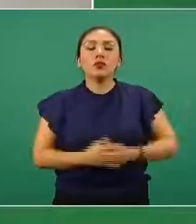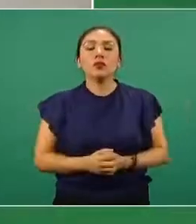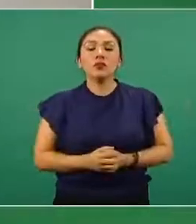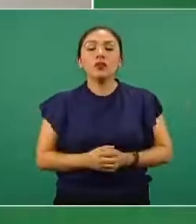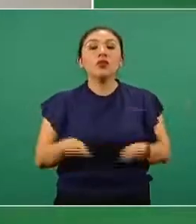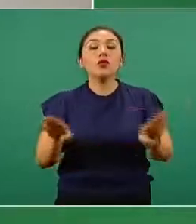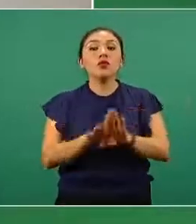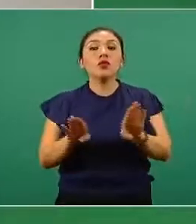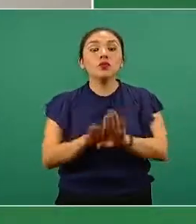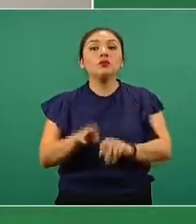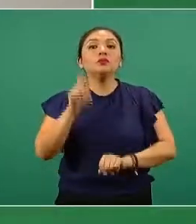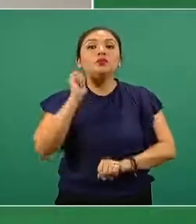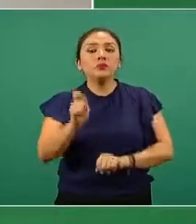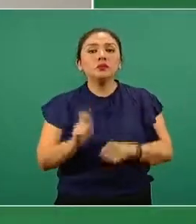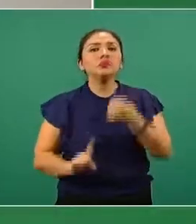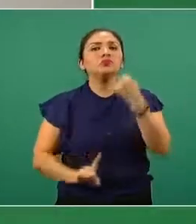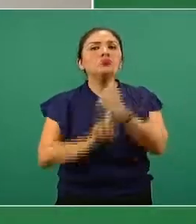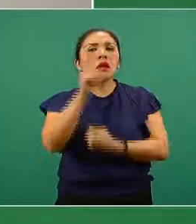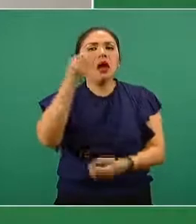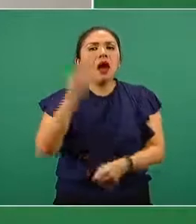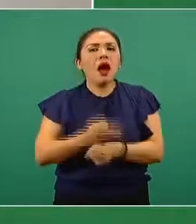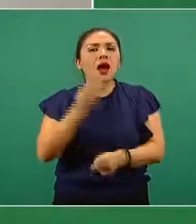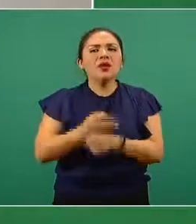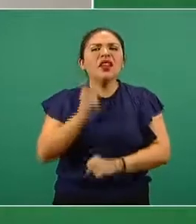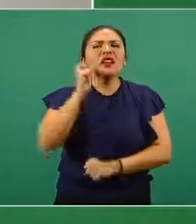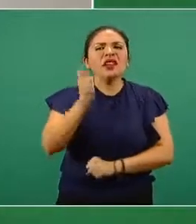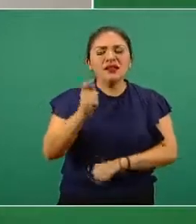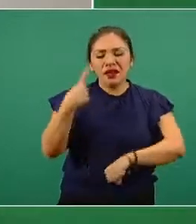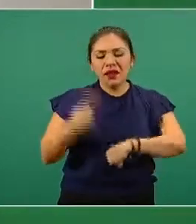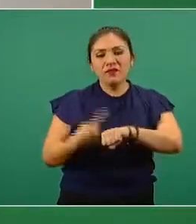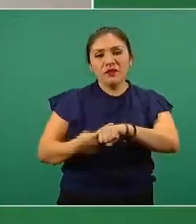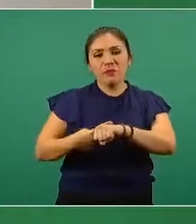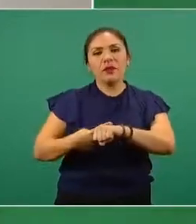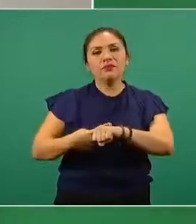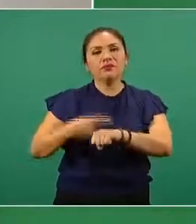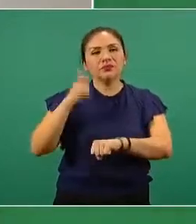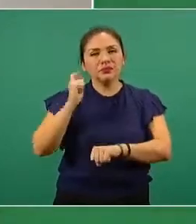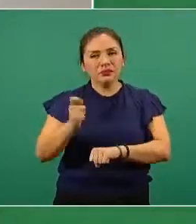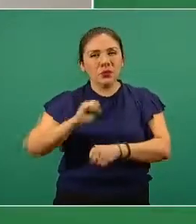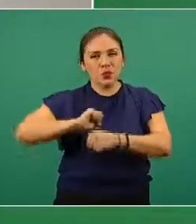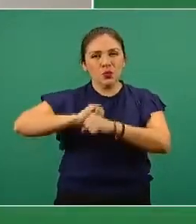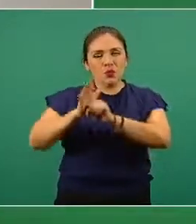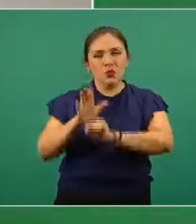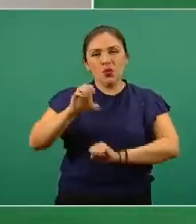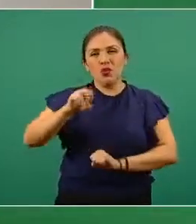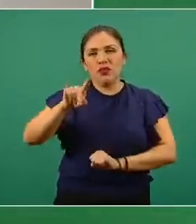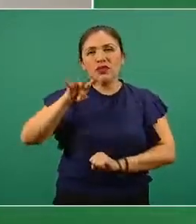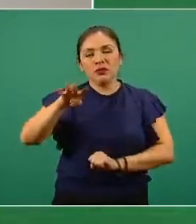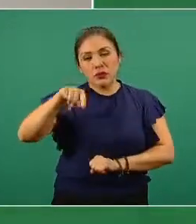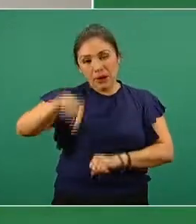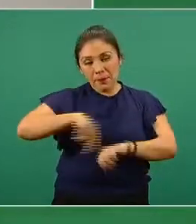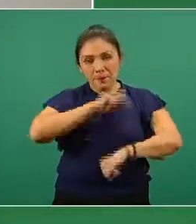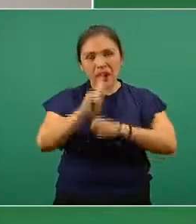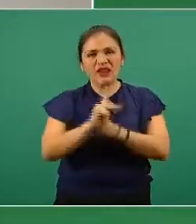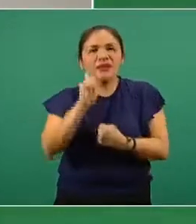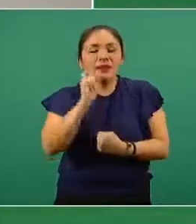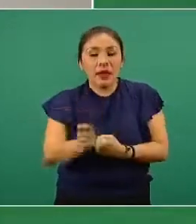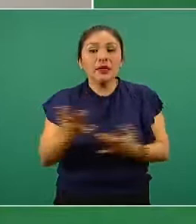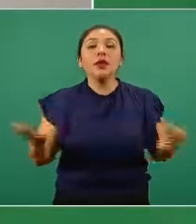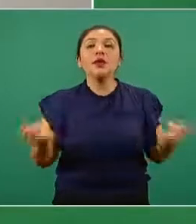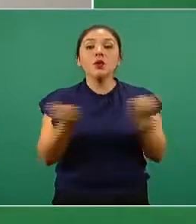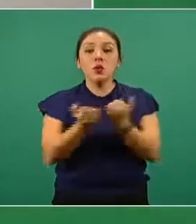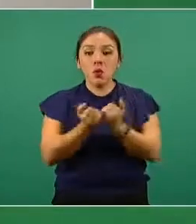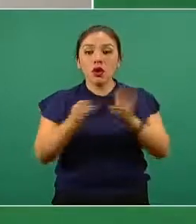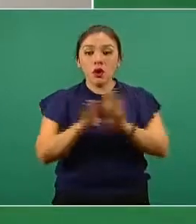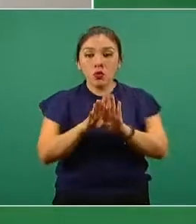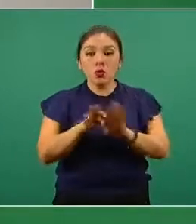la situación actual de la epidemia de la COVID-19 en nuestro país, así como